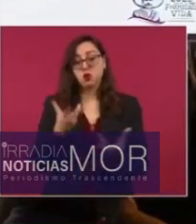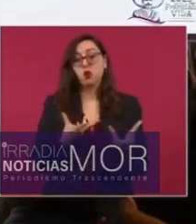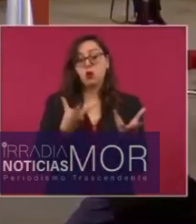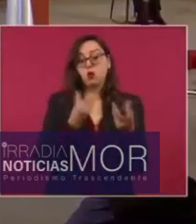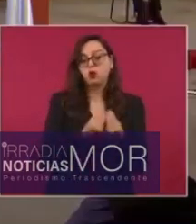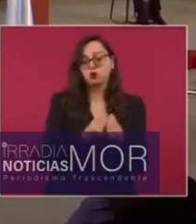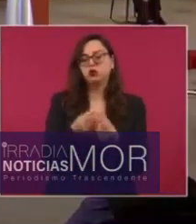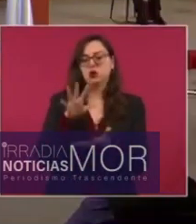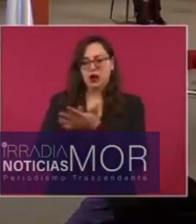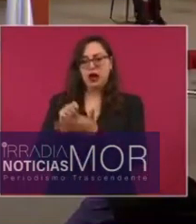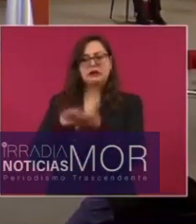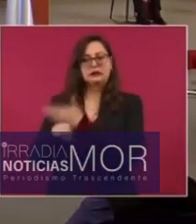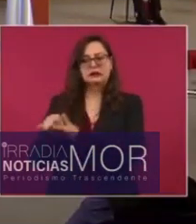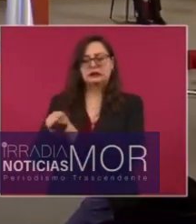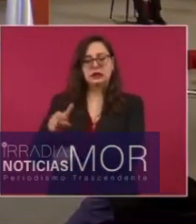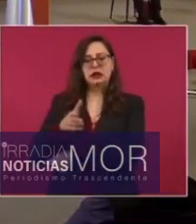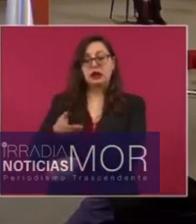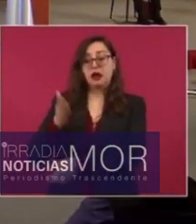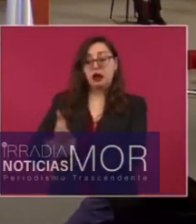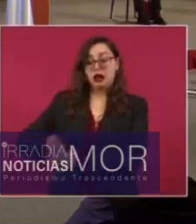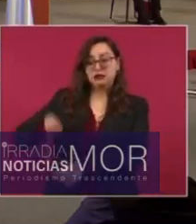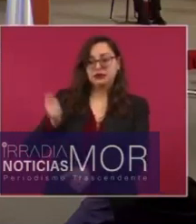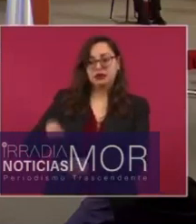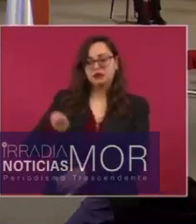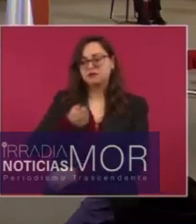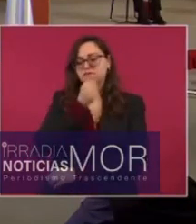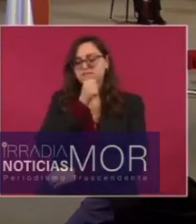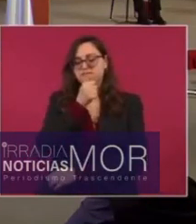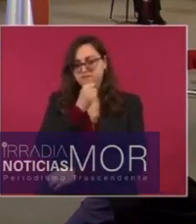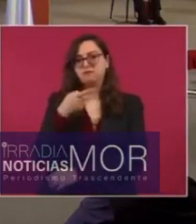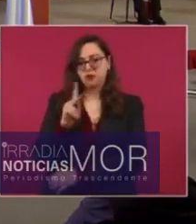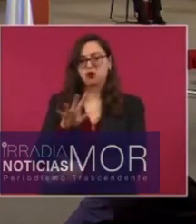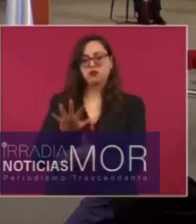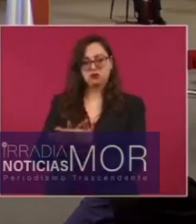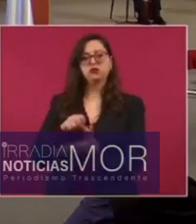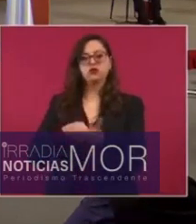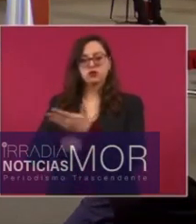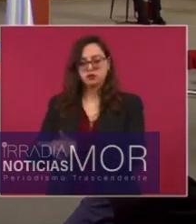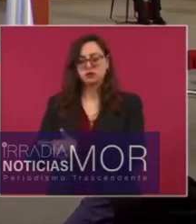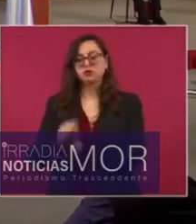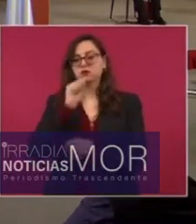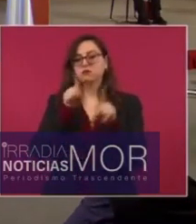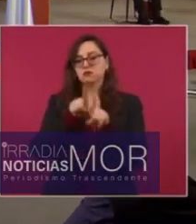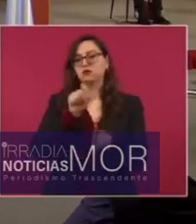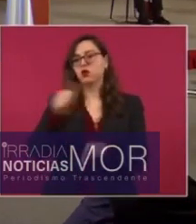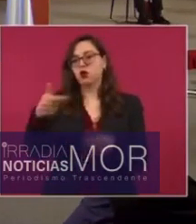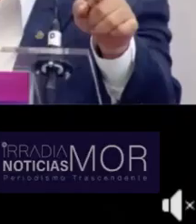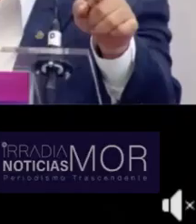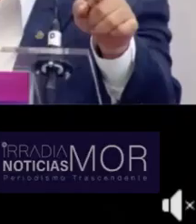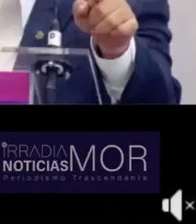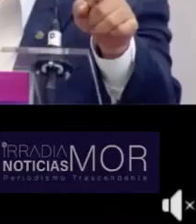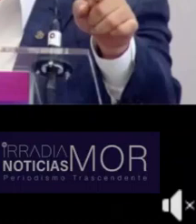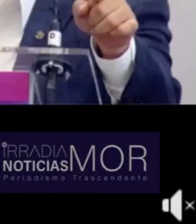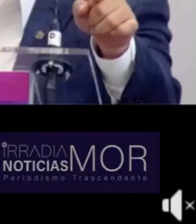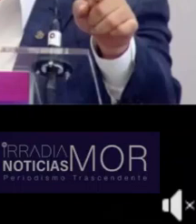sentencia, 125 años por homicidio y feminicidio. Faltan personas por detener que tenemos ya pues